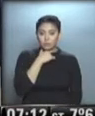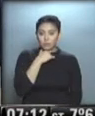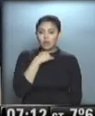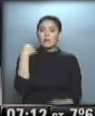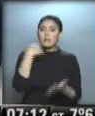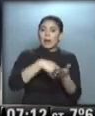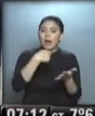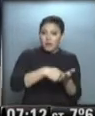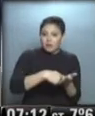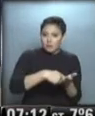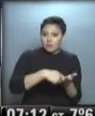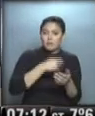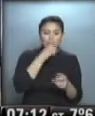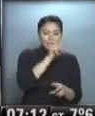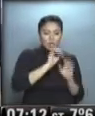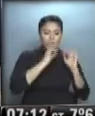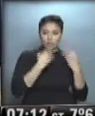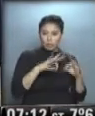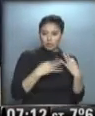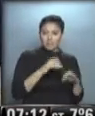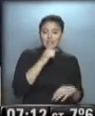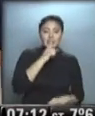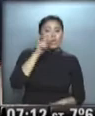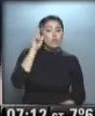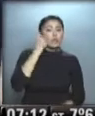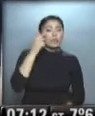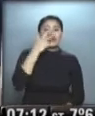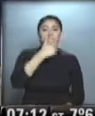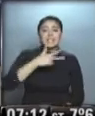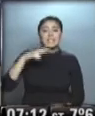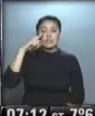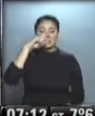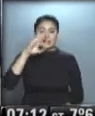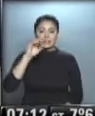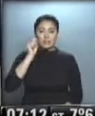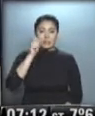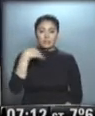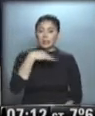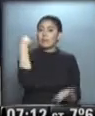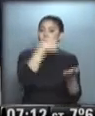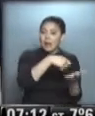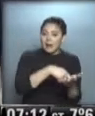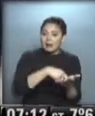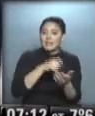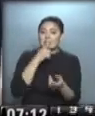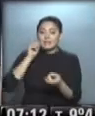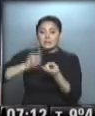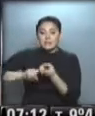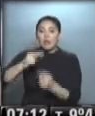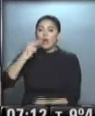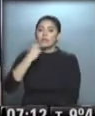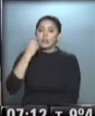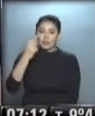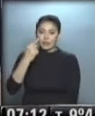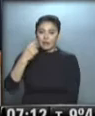impuesto a las ganancias el soltero a partir de los 8 mil 360 pesos y el casado con dos hijos como ejemplo a partir de las 11 mil 563